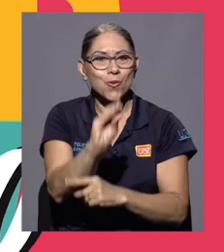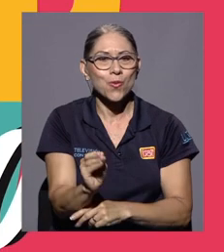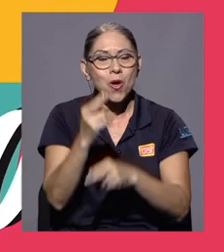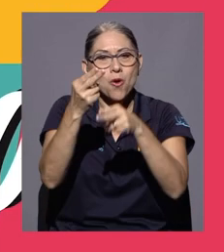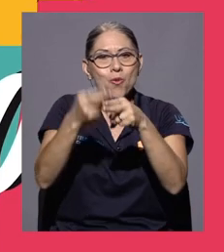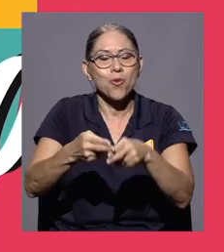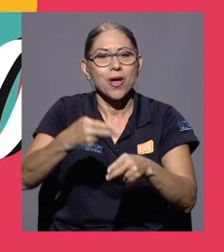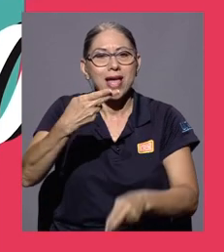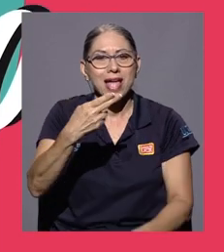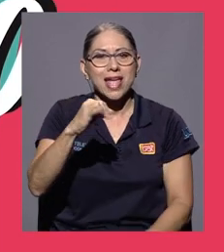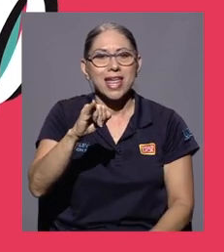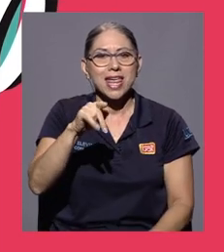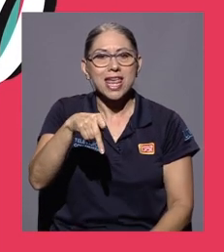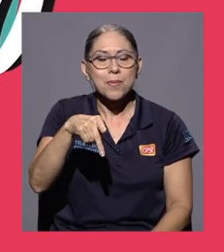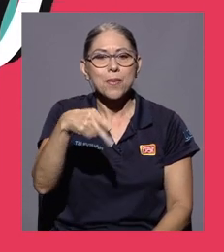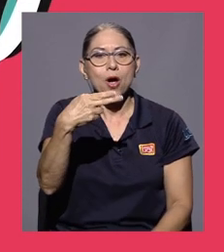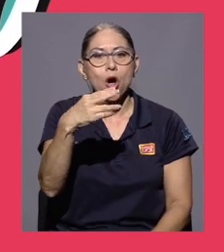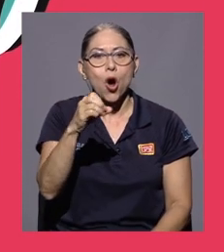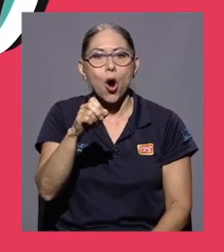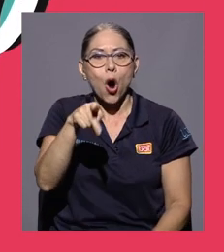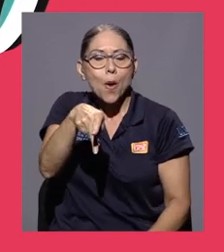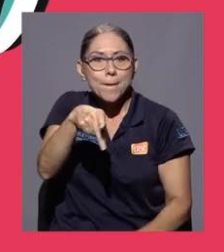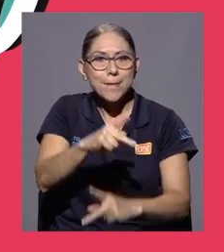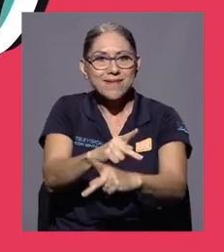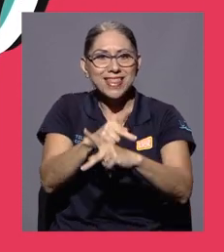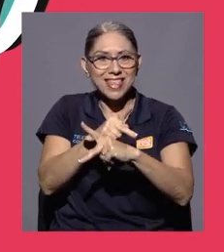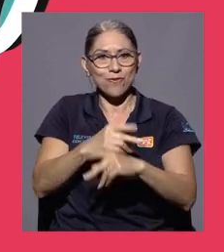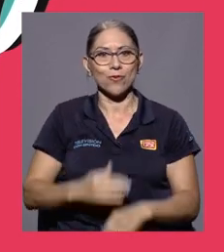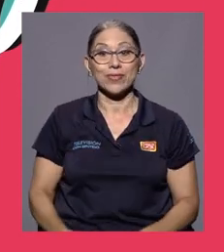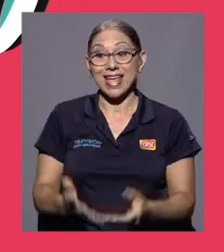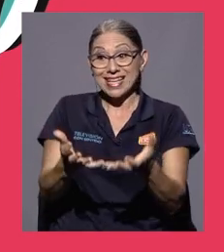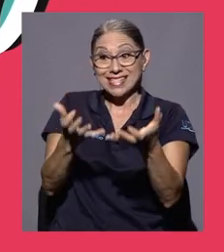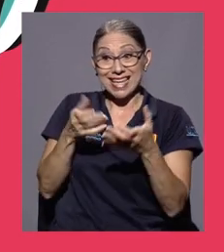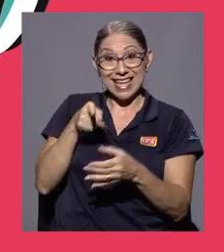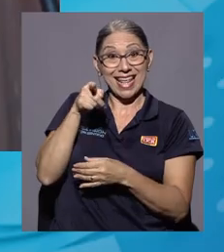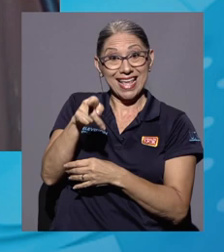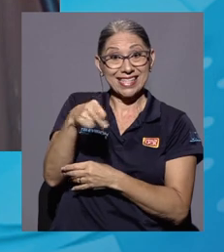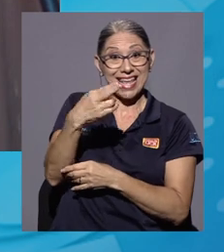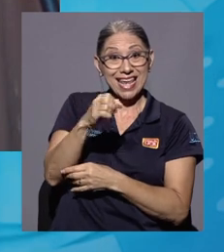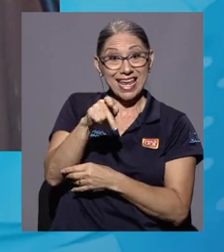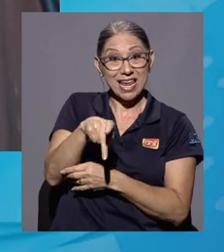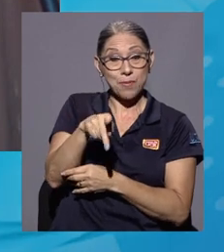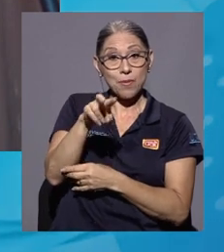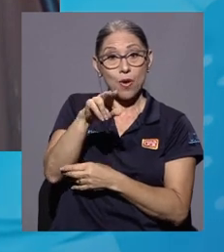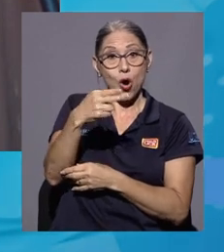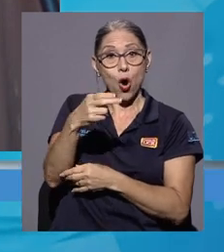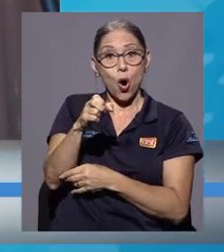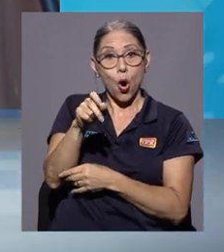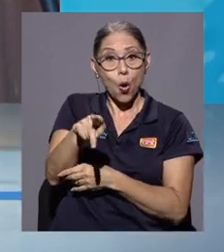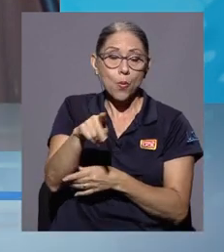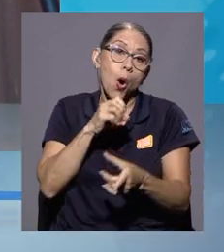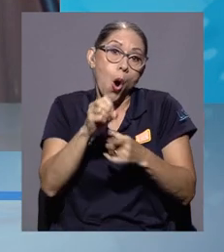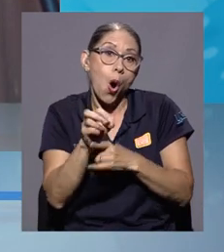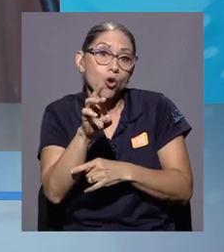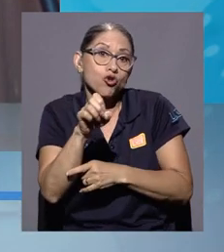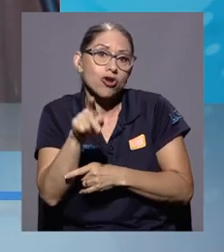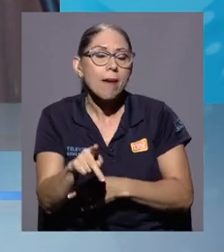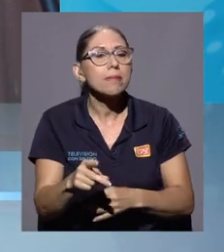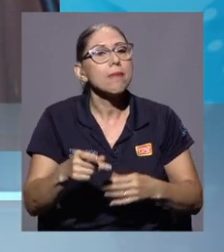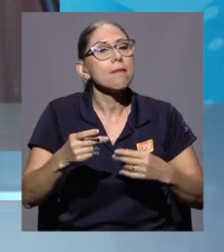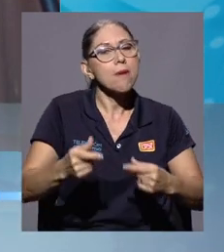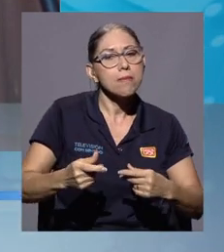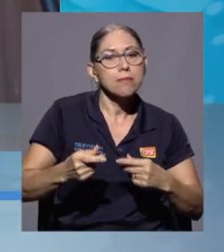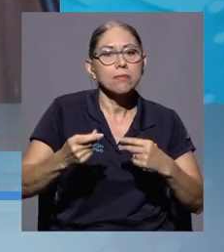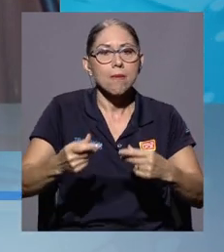Hop Preventivo. La idea es fusionar el género hip hop o rap con la temática de la pandemia, entonces que creen un